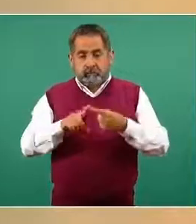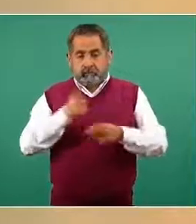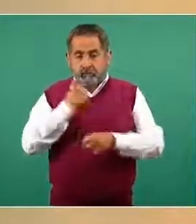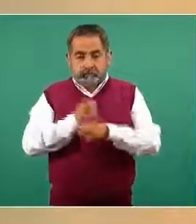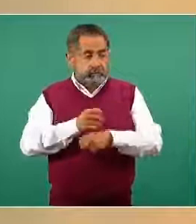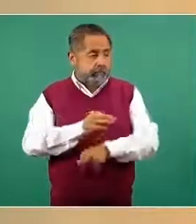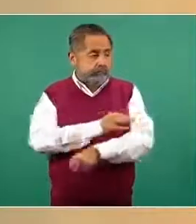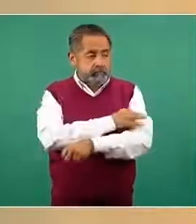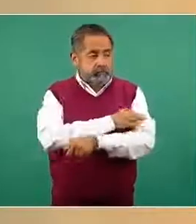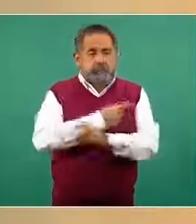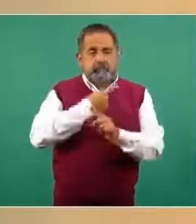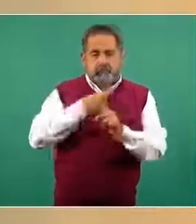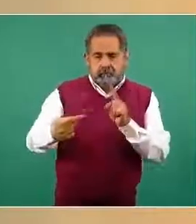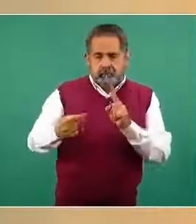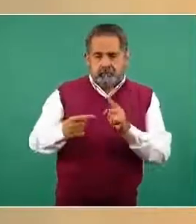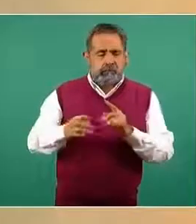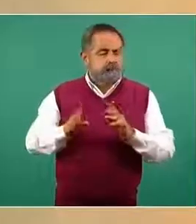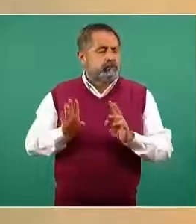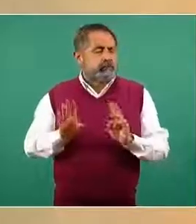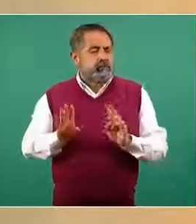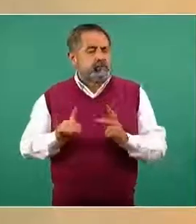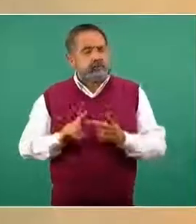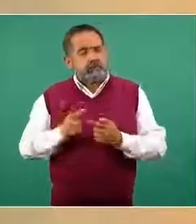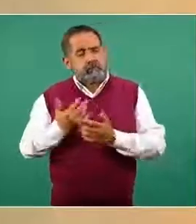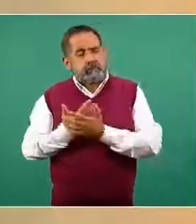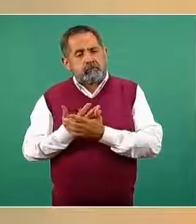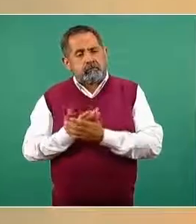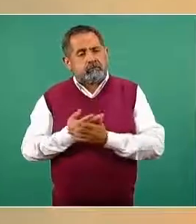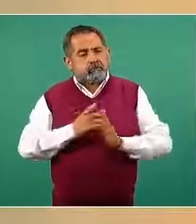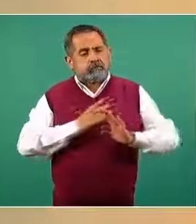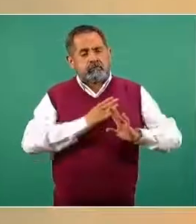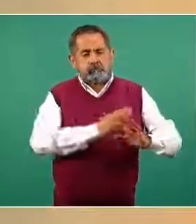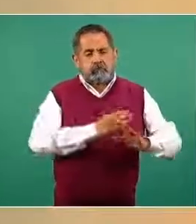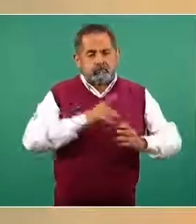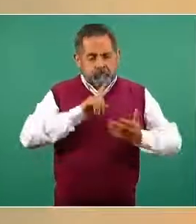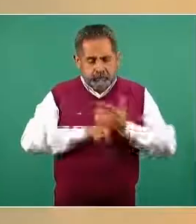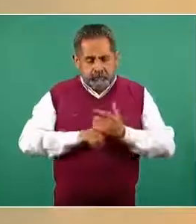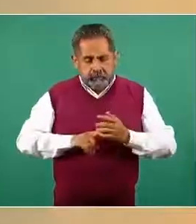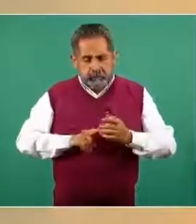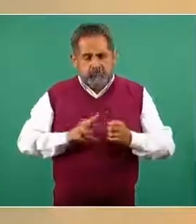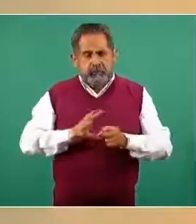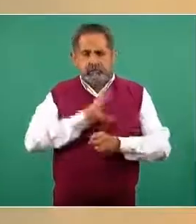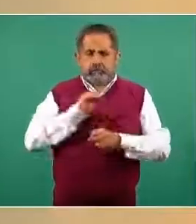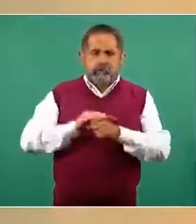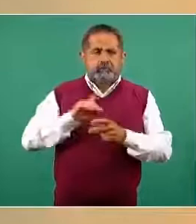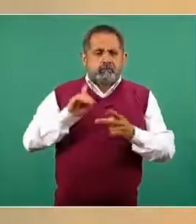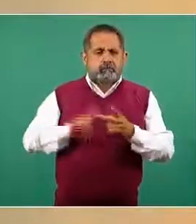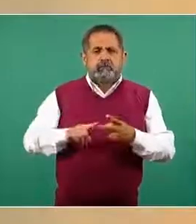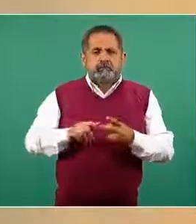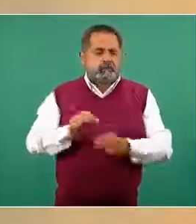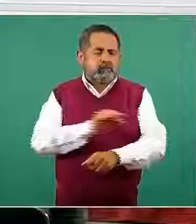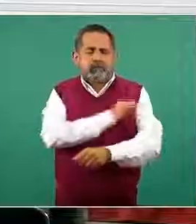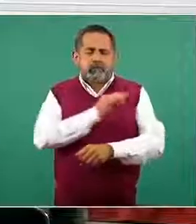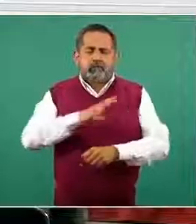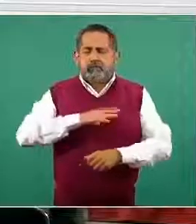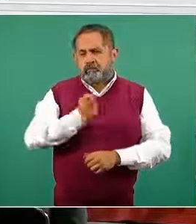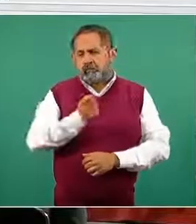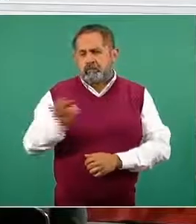esa vacuna, esa persona con una sola dosis ya tuvo un esquema completo de